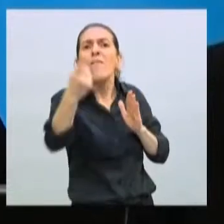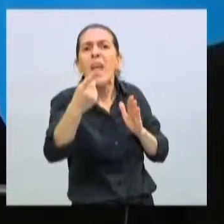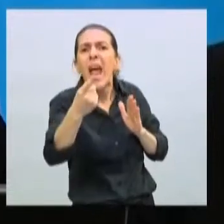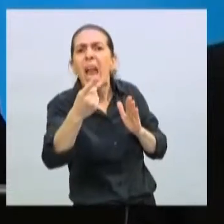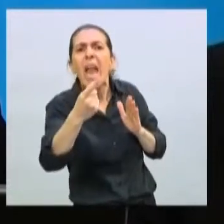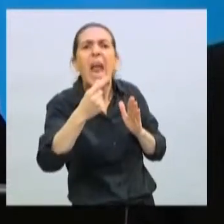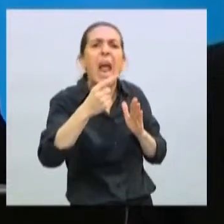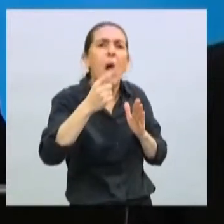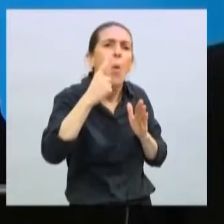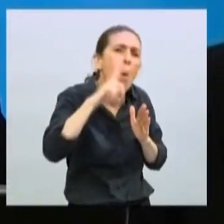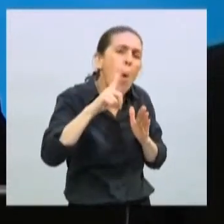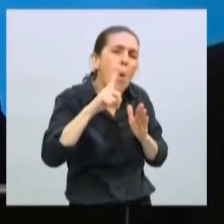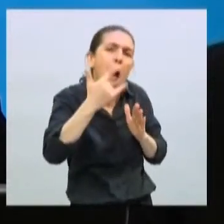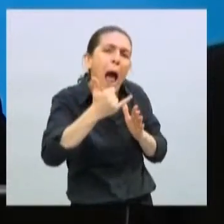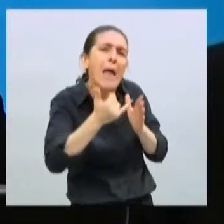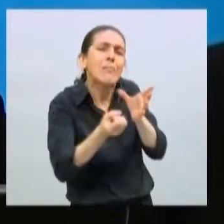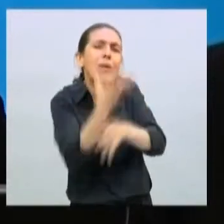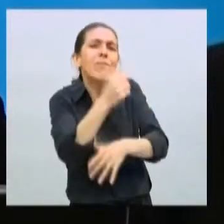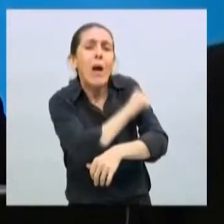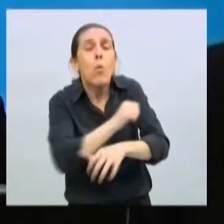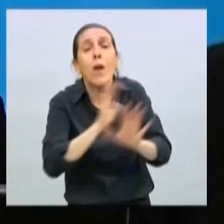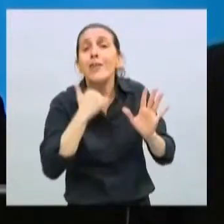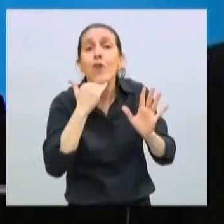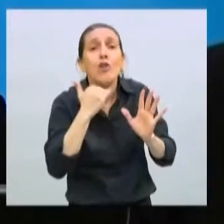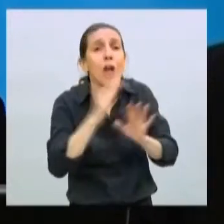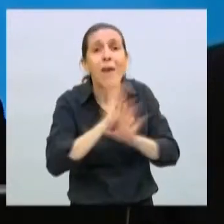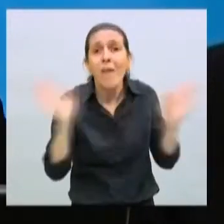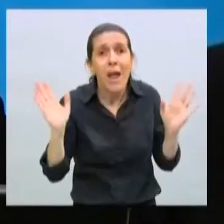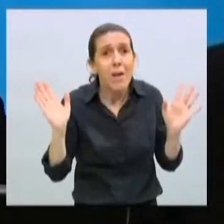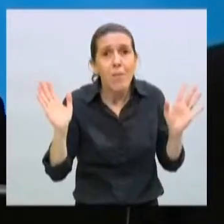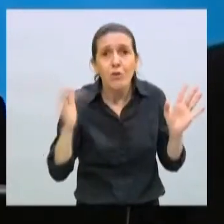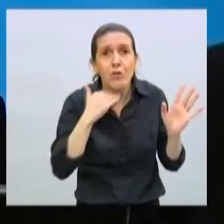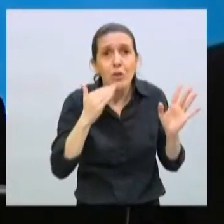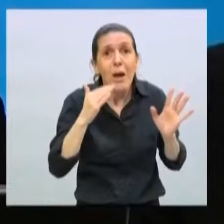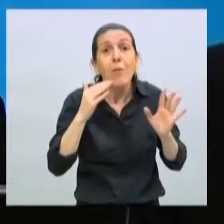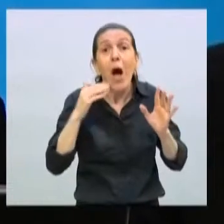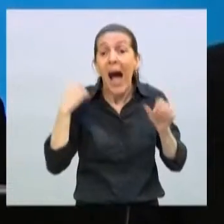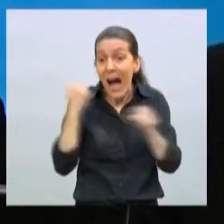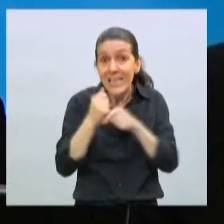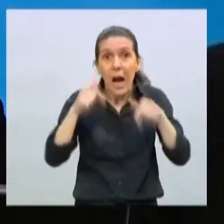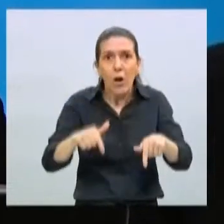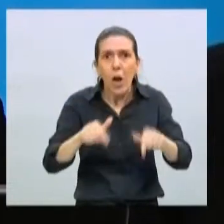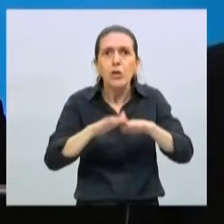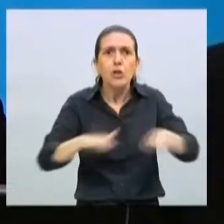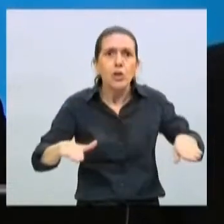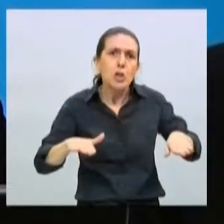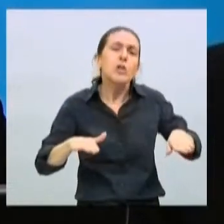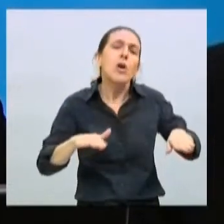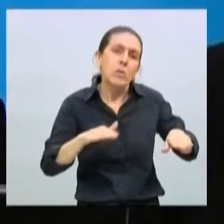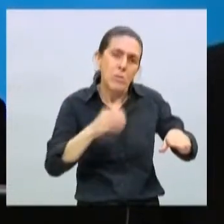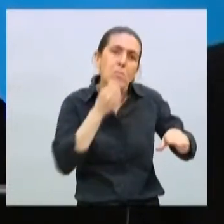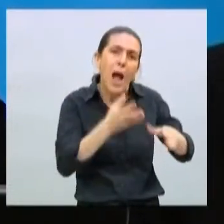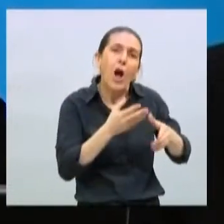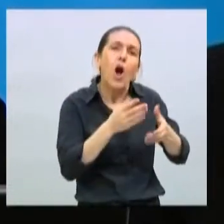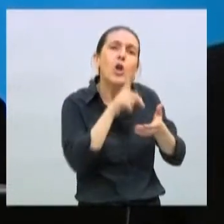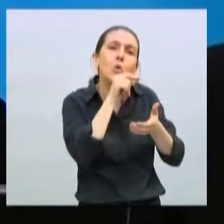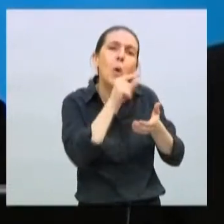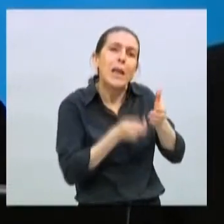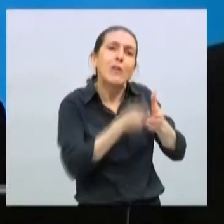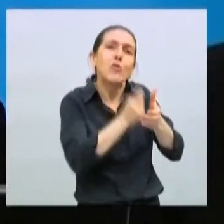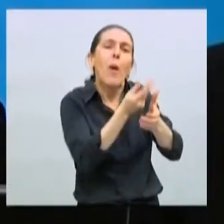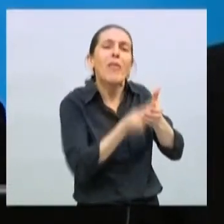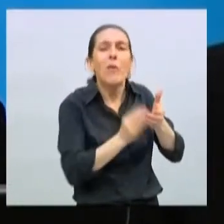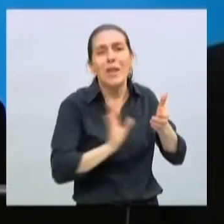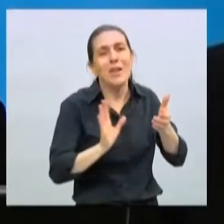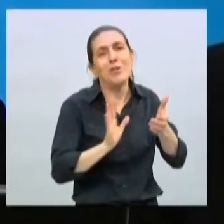sé, no lo sé. Lo que digo es que por el momento los chicos que sigan mandándome dibujitos por Twitter. Es la única solución